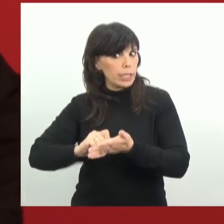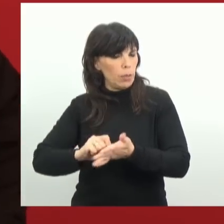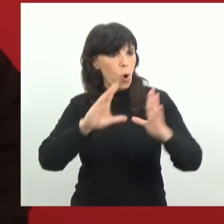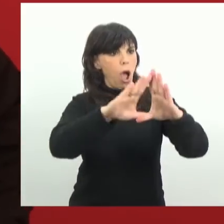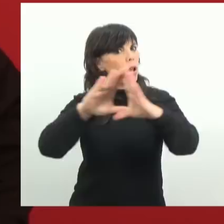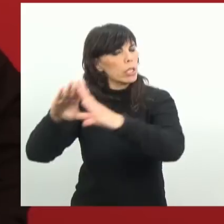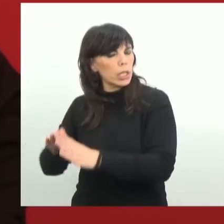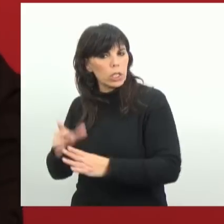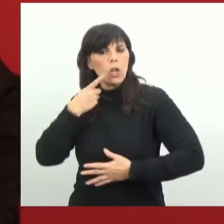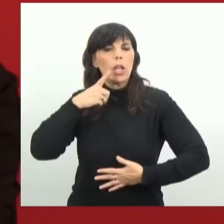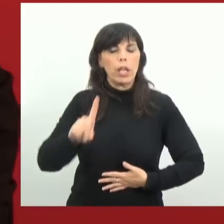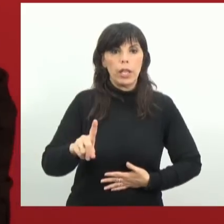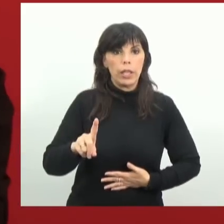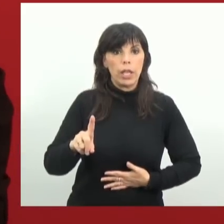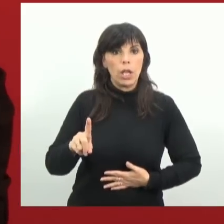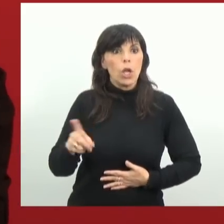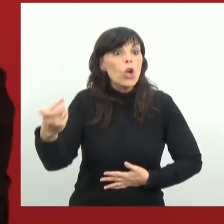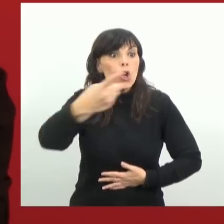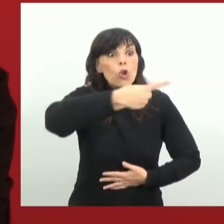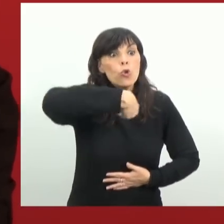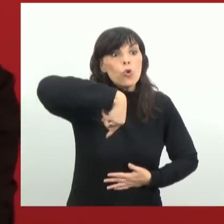somos nacidos por esa palabra.